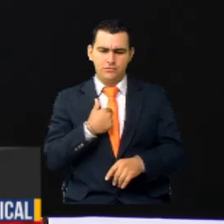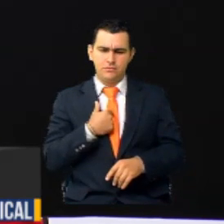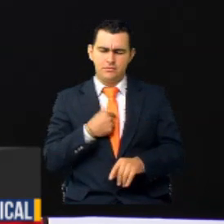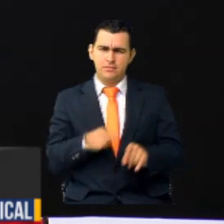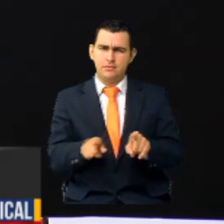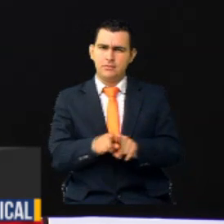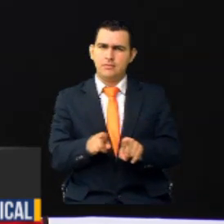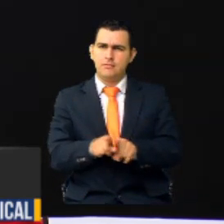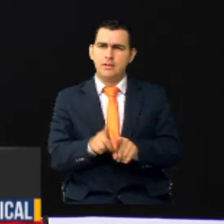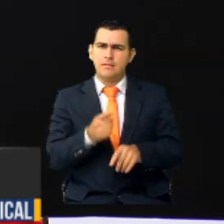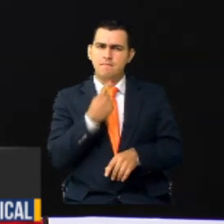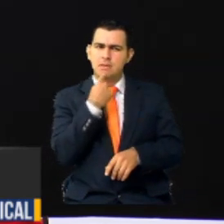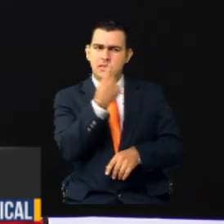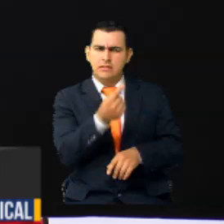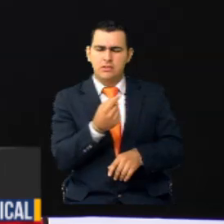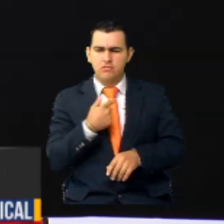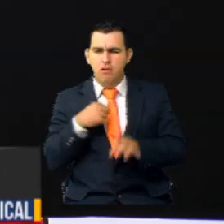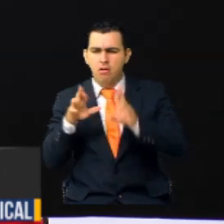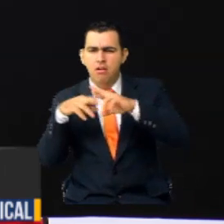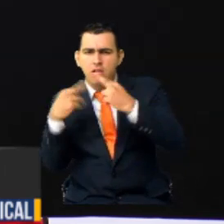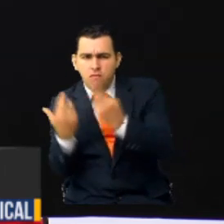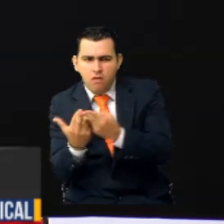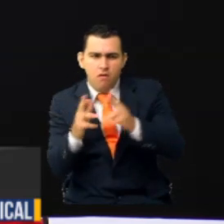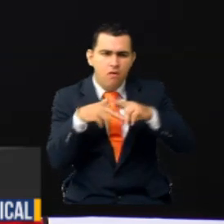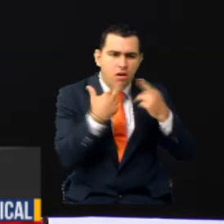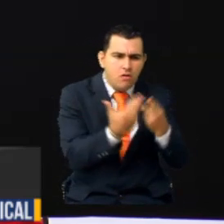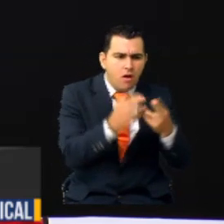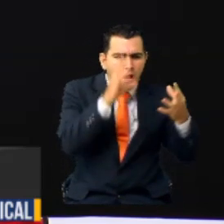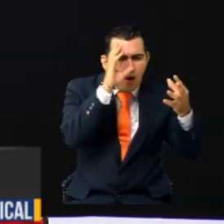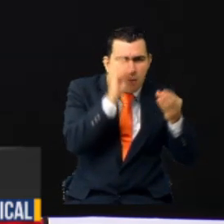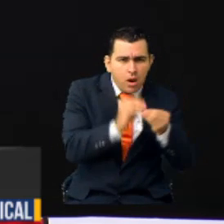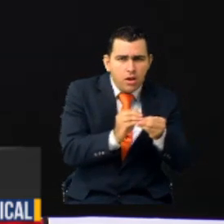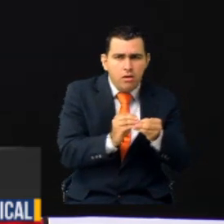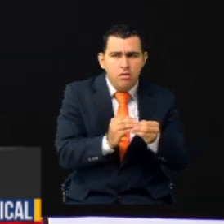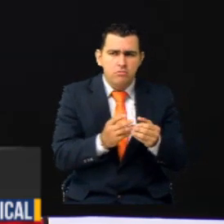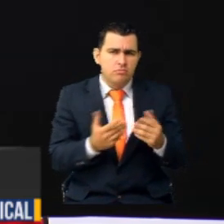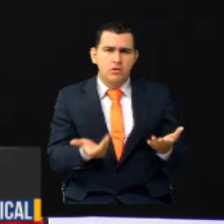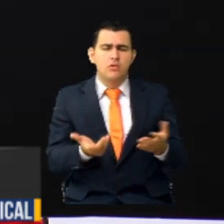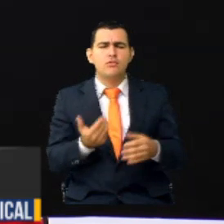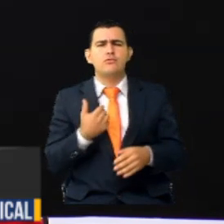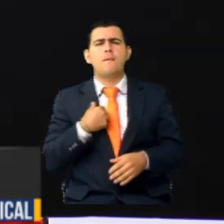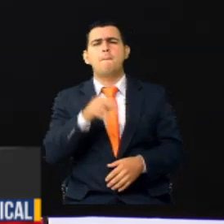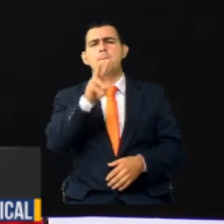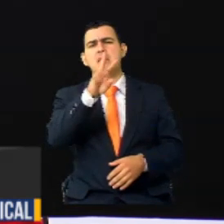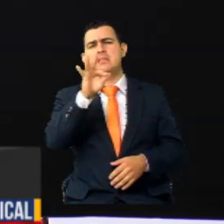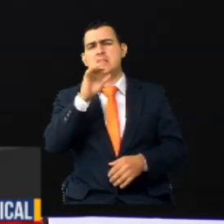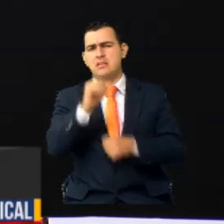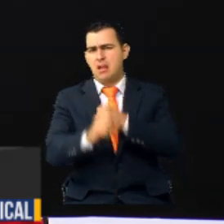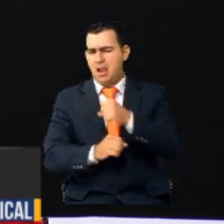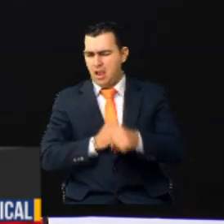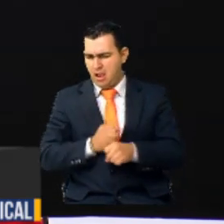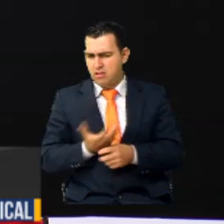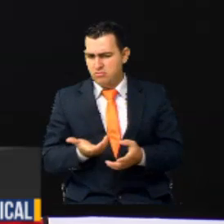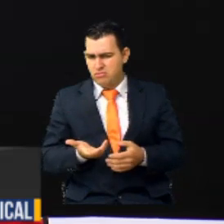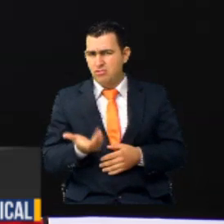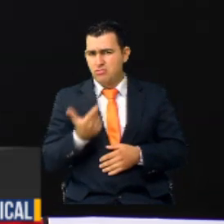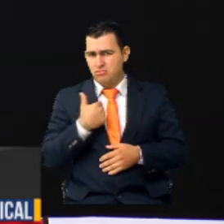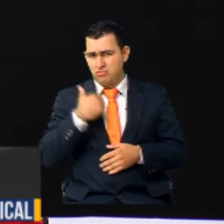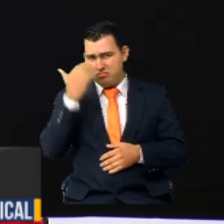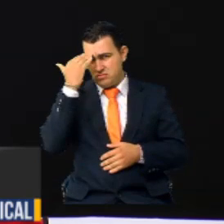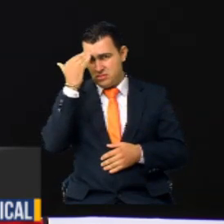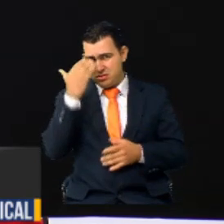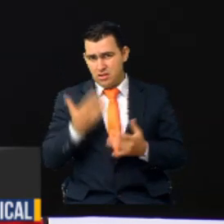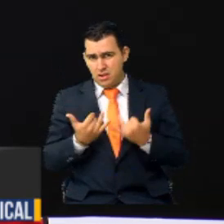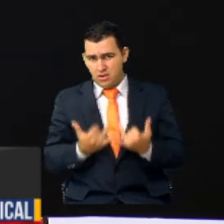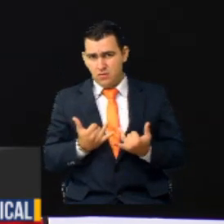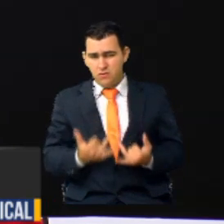tildado de haberme reunido con muchos. Yo me preparé por 23 años para el ejercicio que estoy ahorita